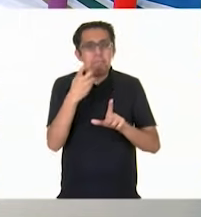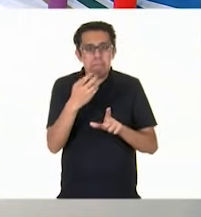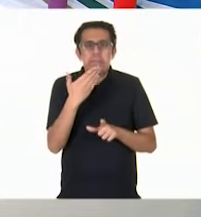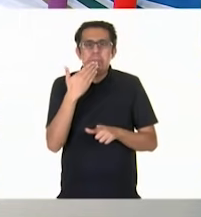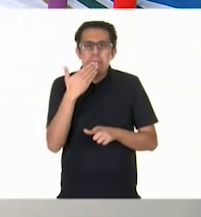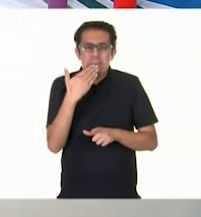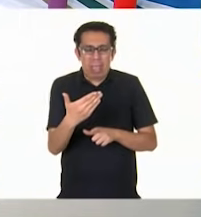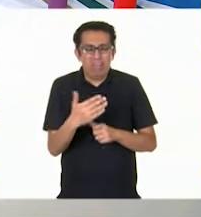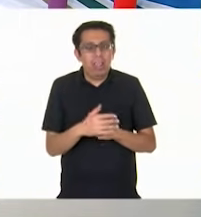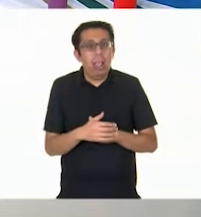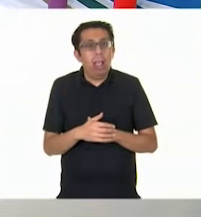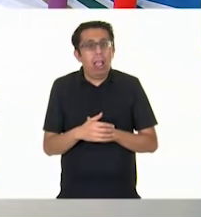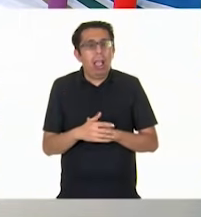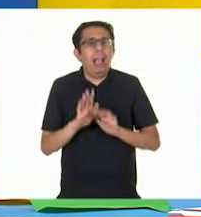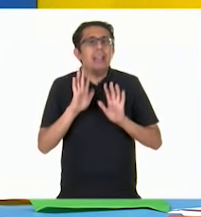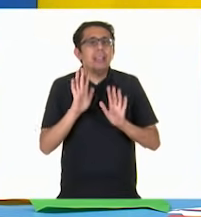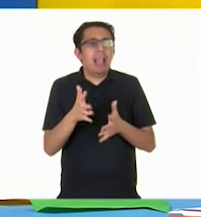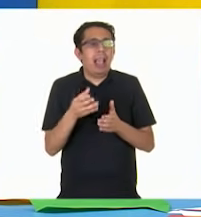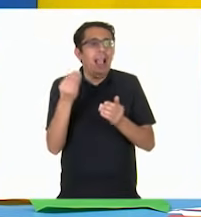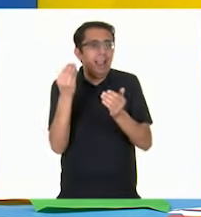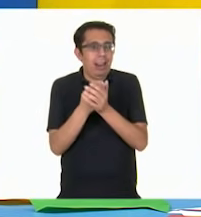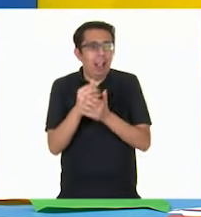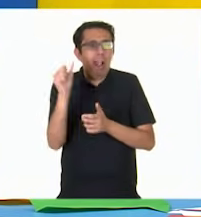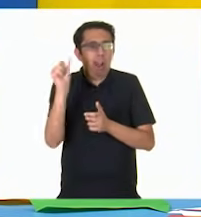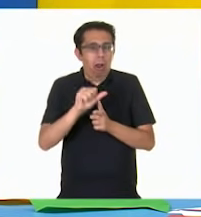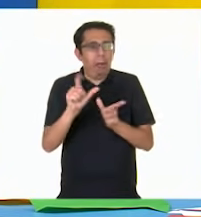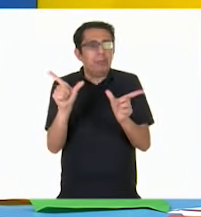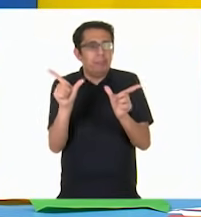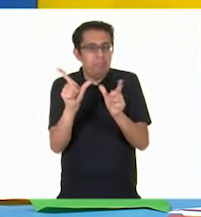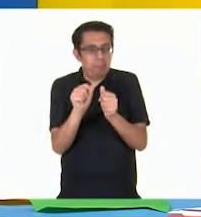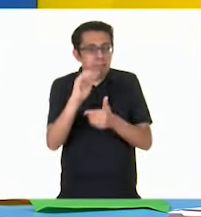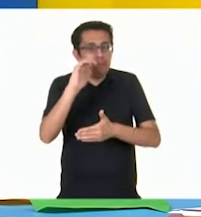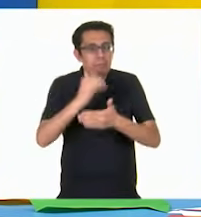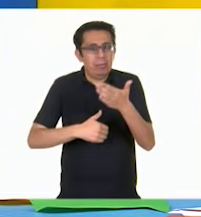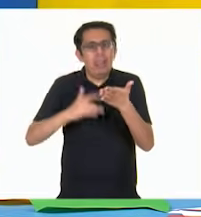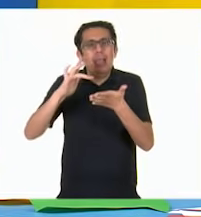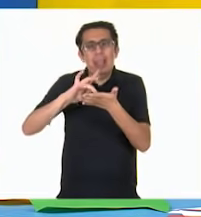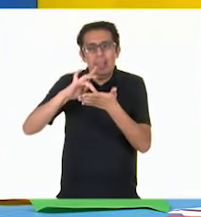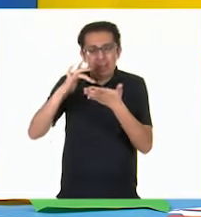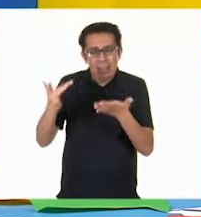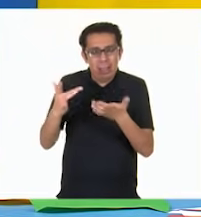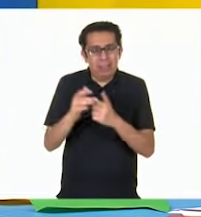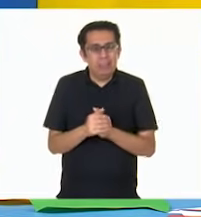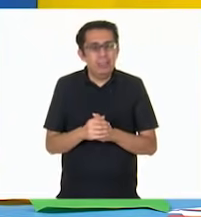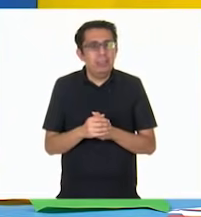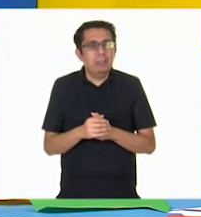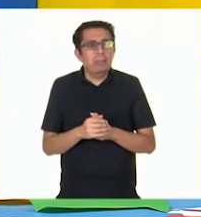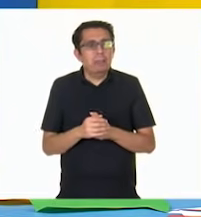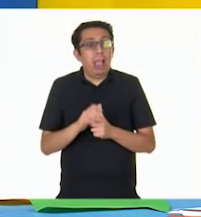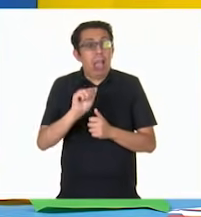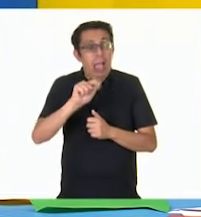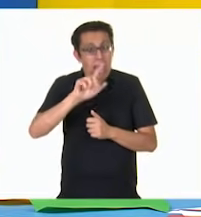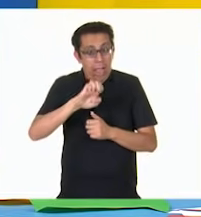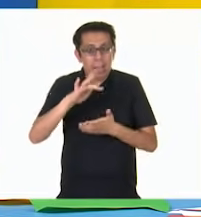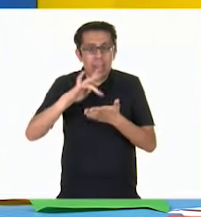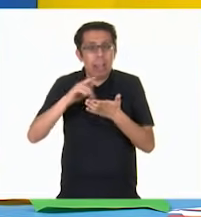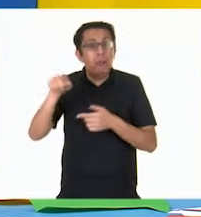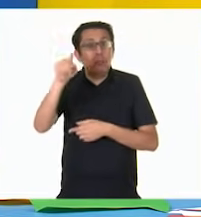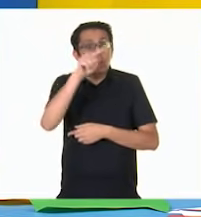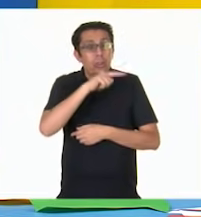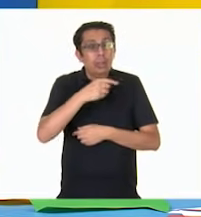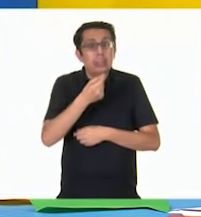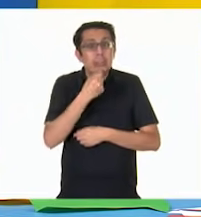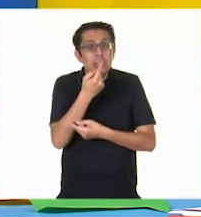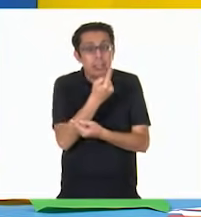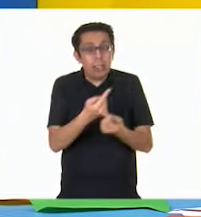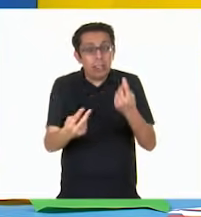trabajo. Con esto damos por terminada la clase del día de hoy. Muchas gracias, Jenny, Ale y niñas y niños que nos